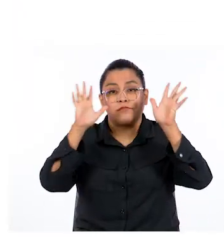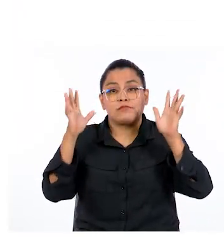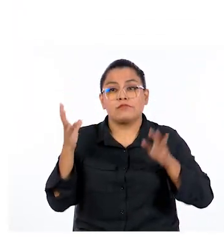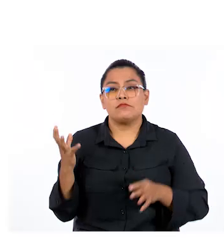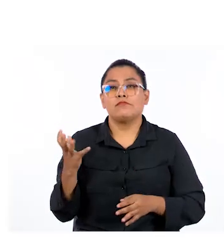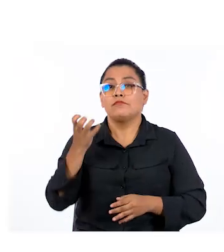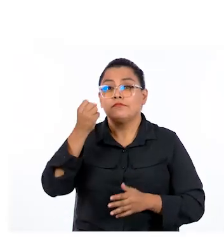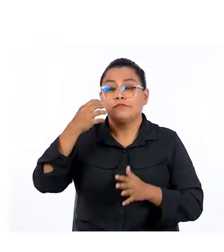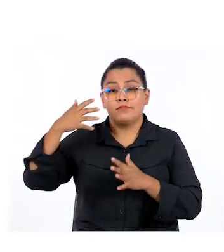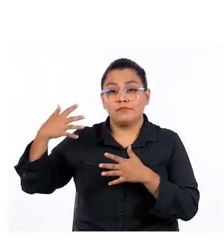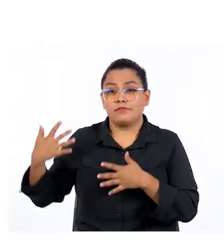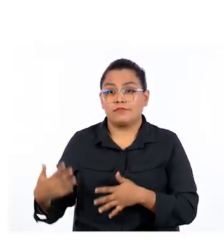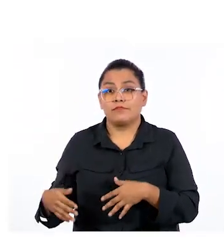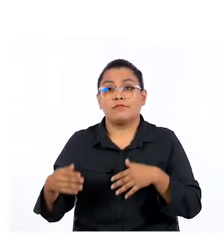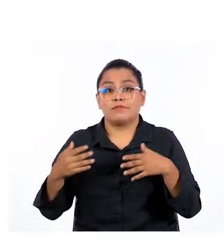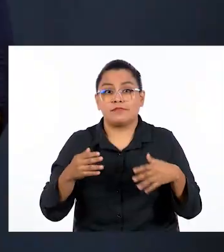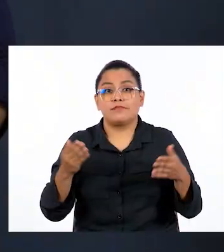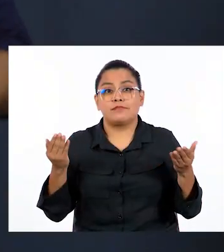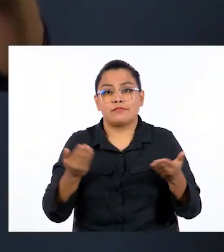las actividades.